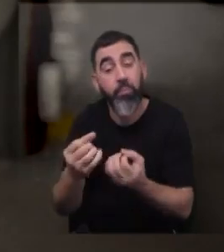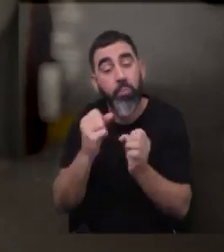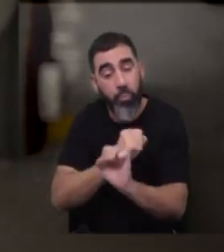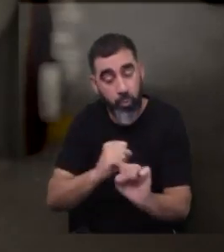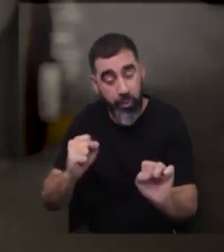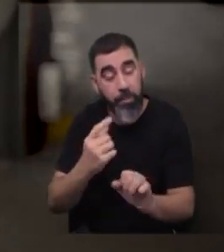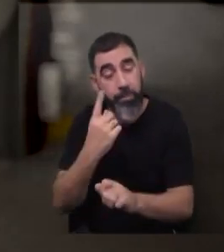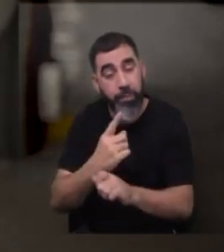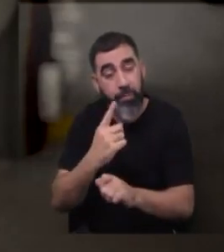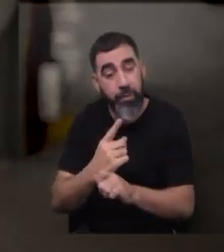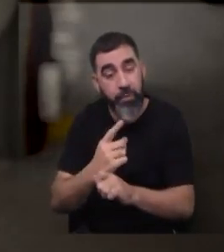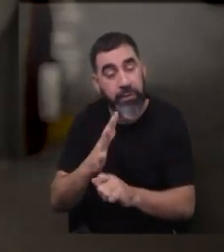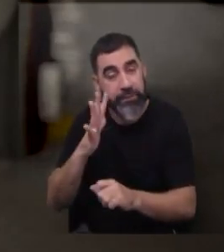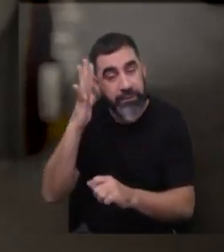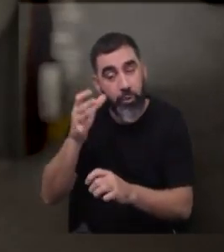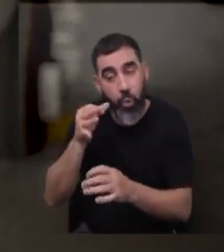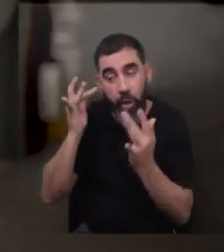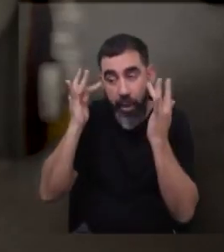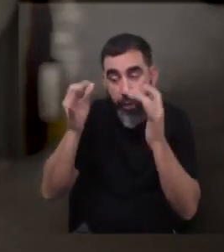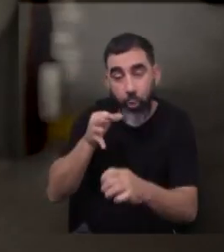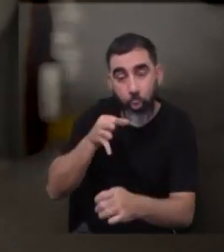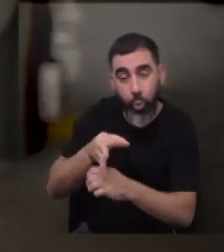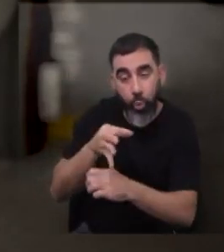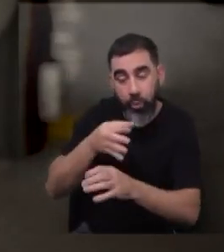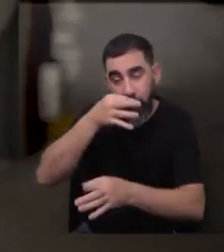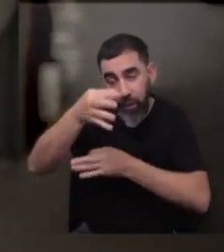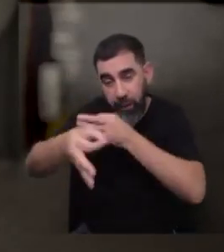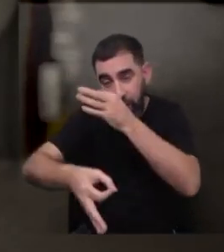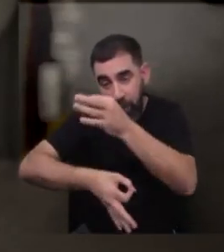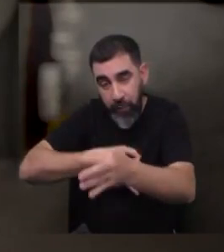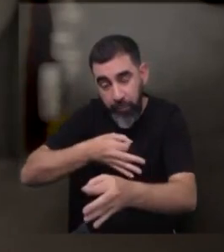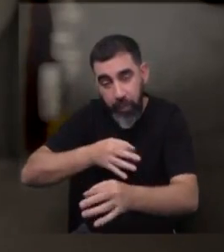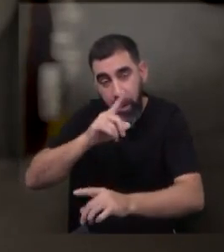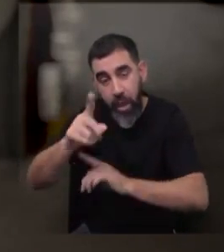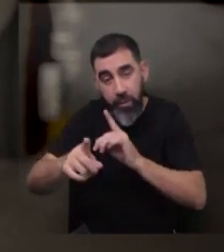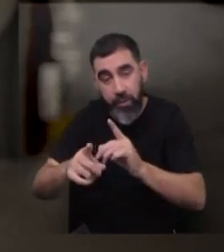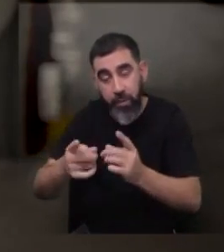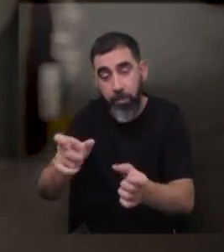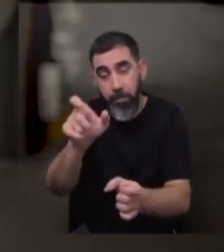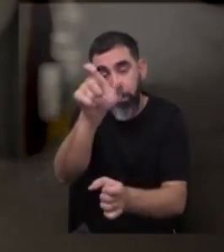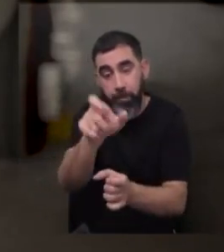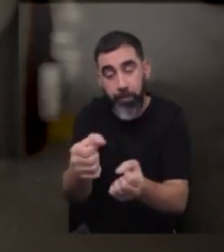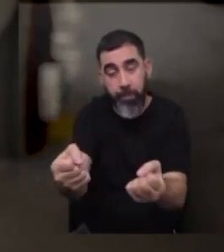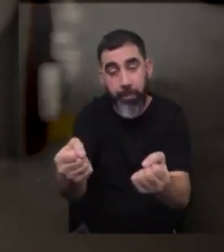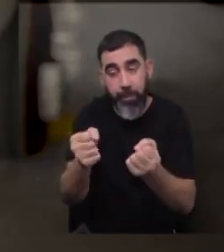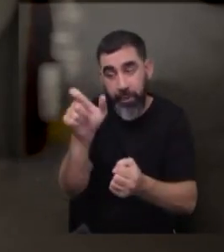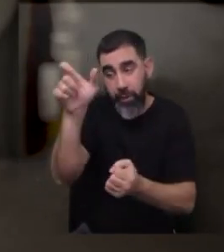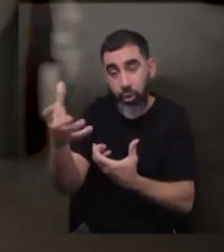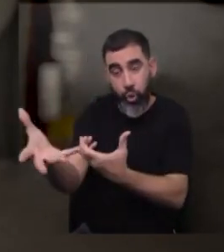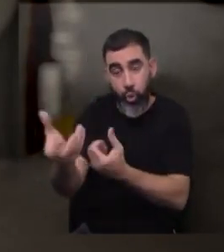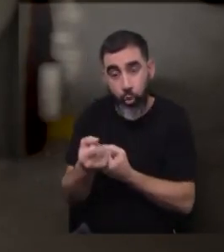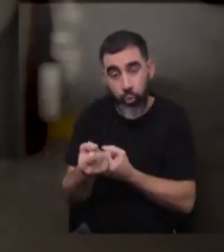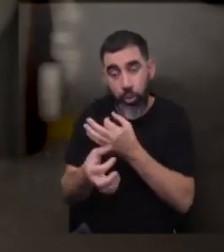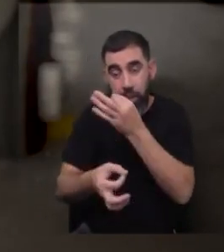un lado, hacer psicoeducación del vuelo, ¿no? Bueno, explicarles, muchas veces con la ayuda de un piloto, esto se hace, explicarles por qué